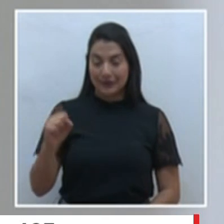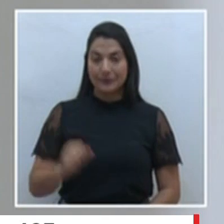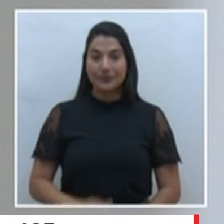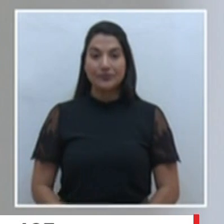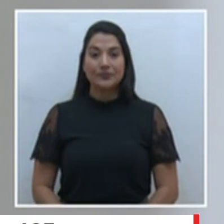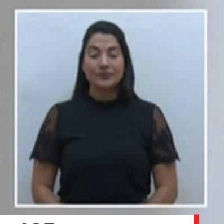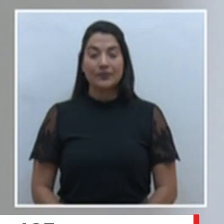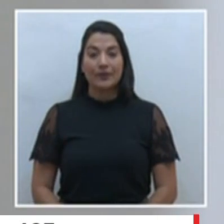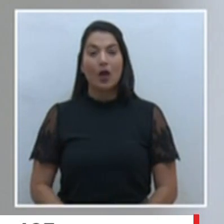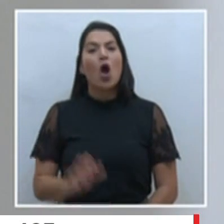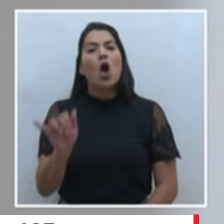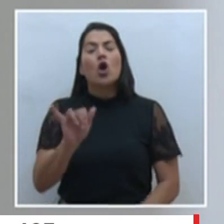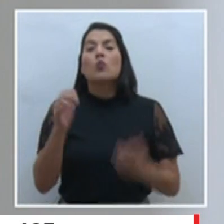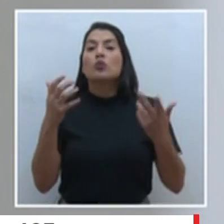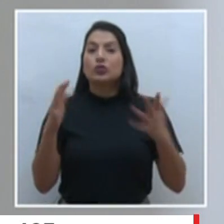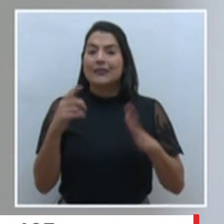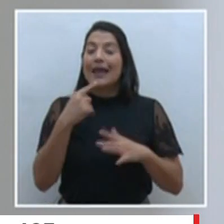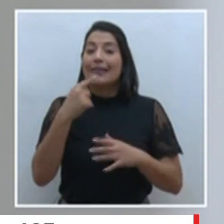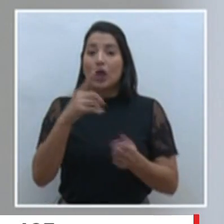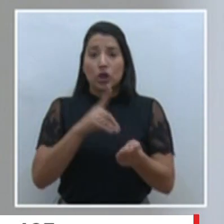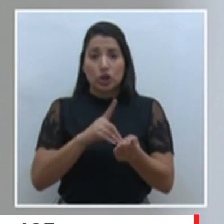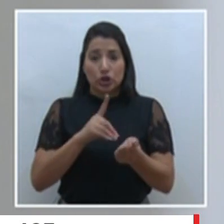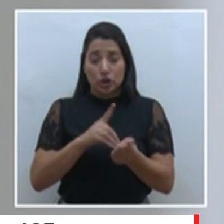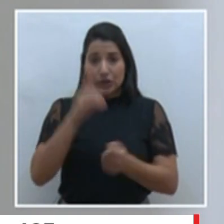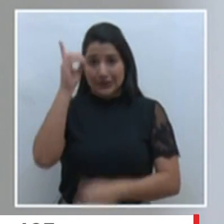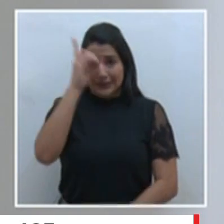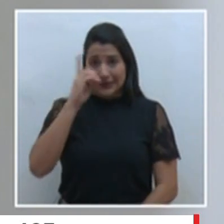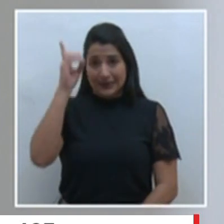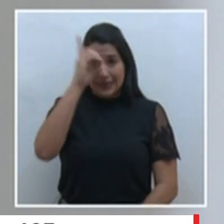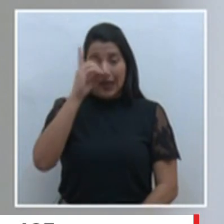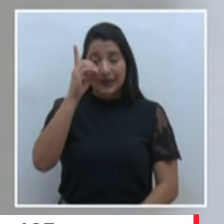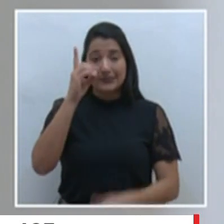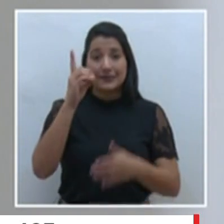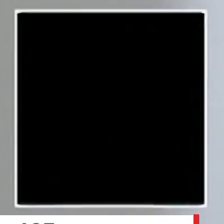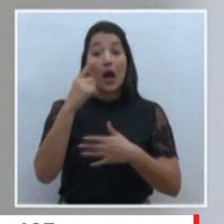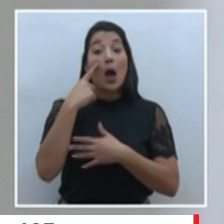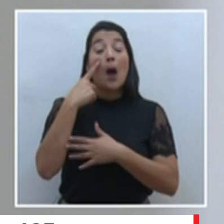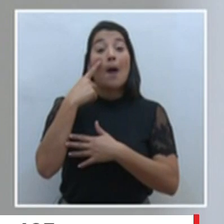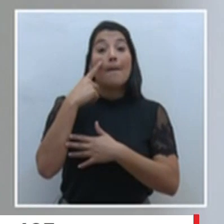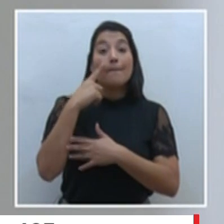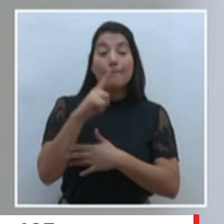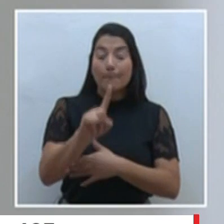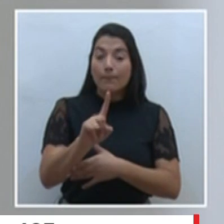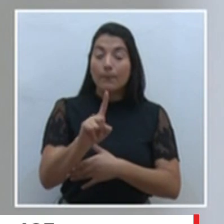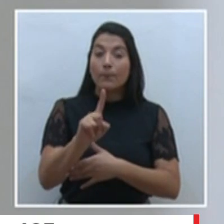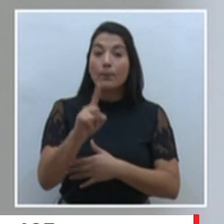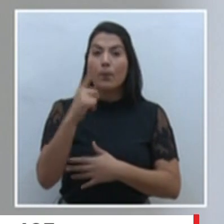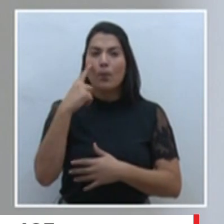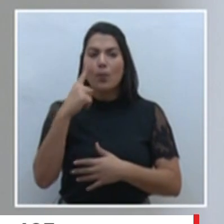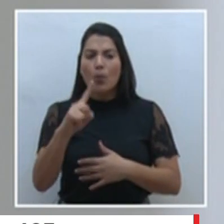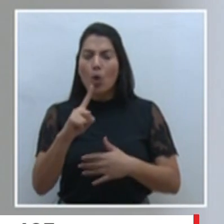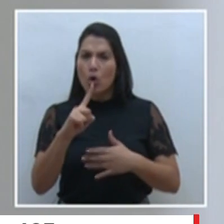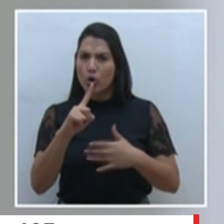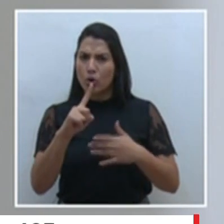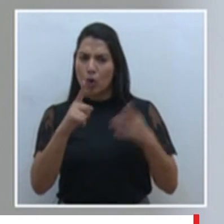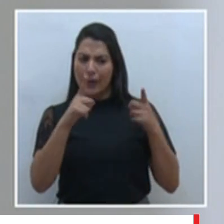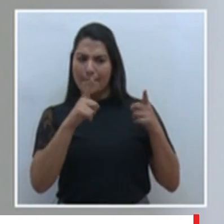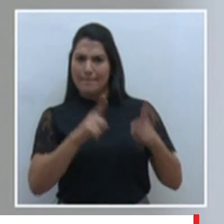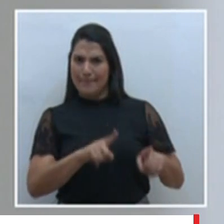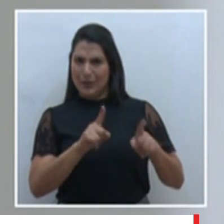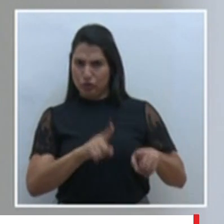Social. Como ya lo mencionó el doctor Salas, ante la condición observada en el último